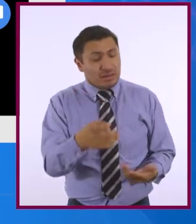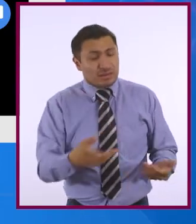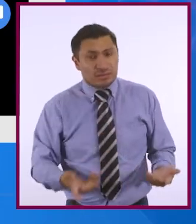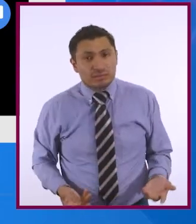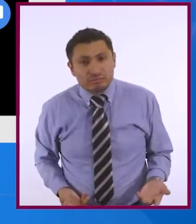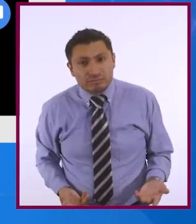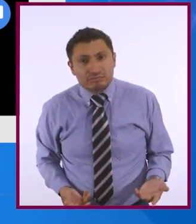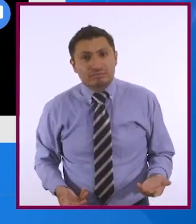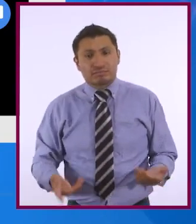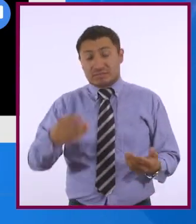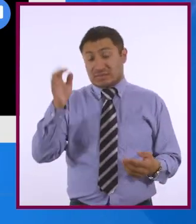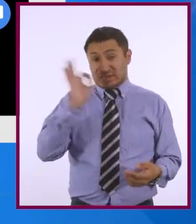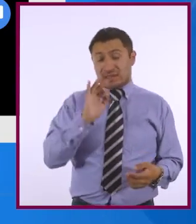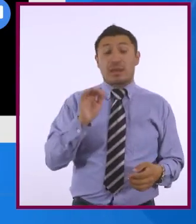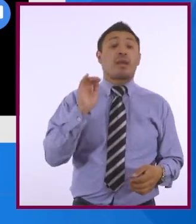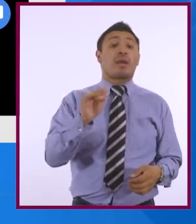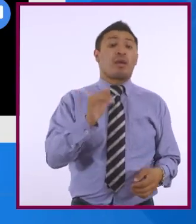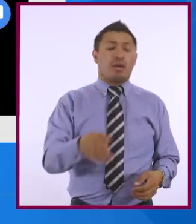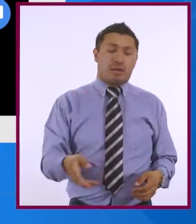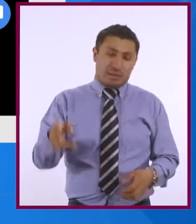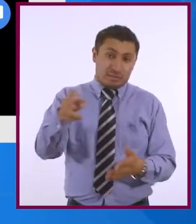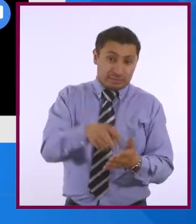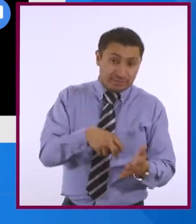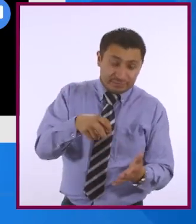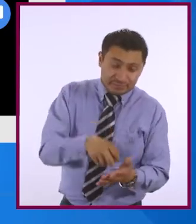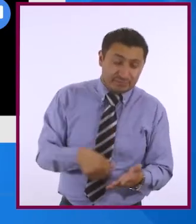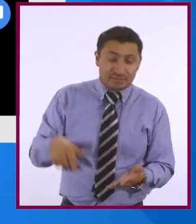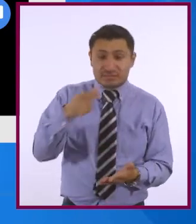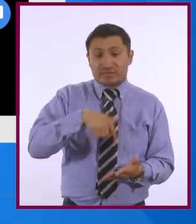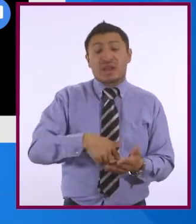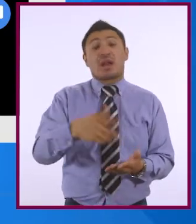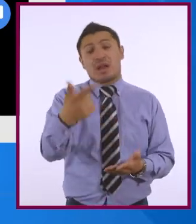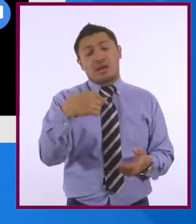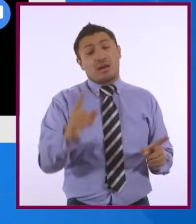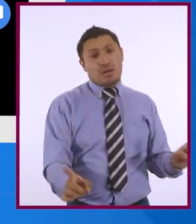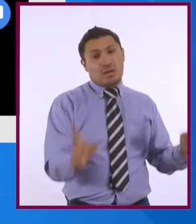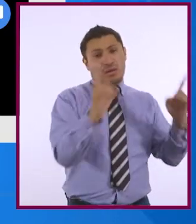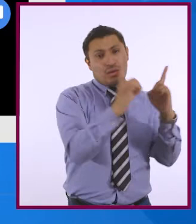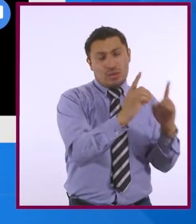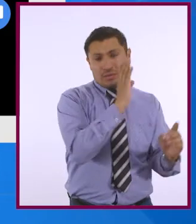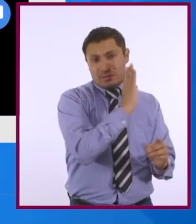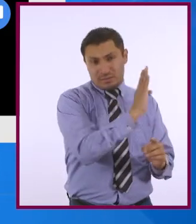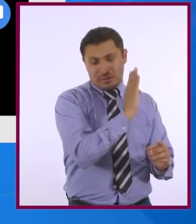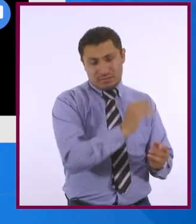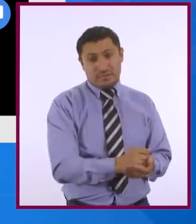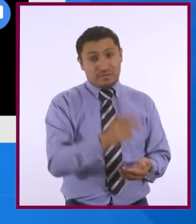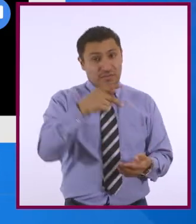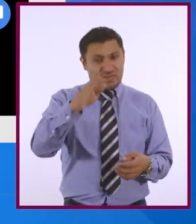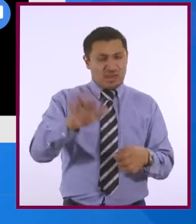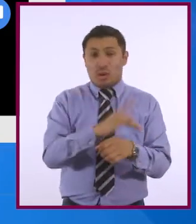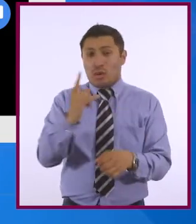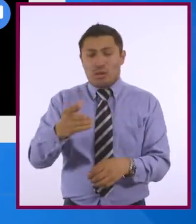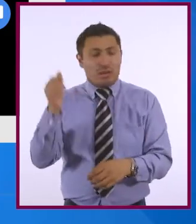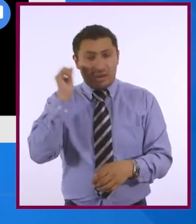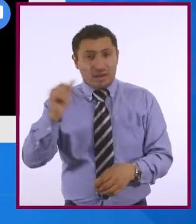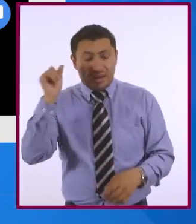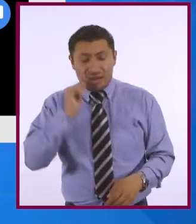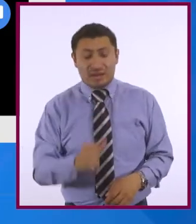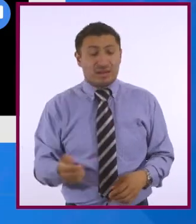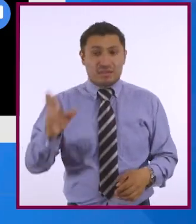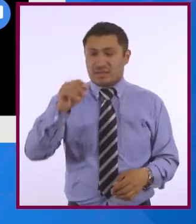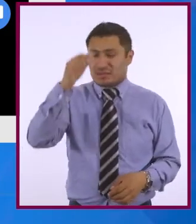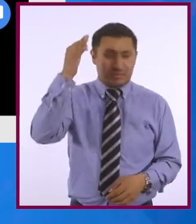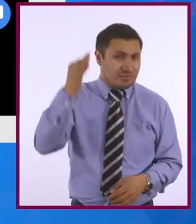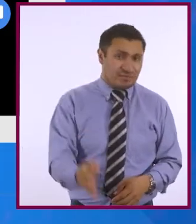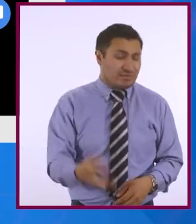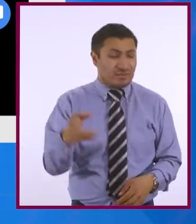Puede haber una llamada de atención, puede haber un espacio en donde diga esto no me gusta, pero ¿por qué si entre nosotros no es